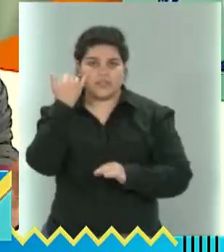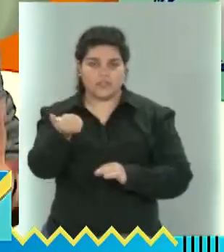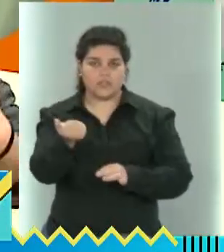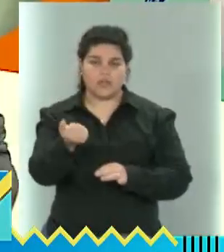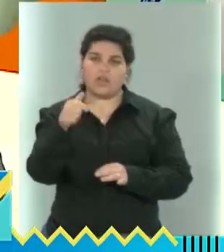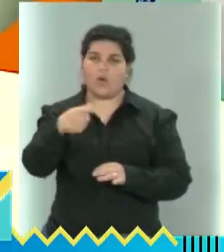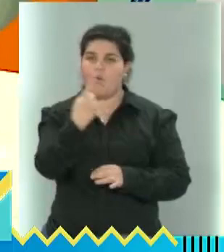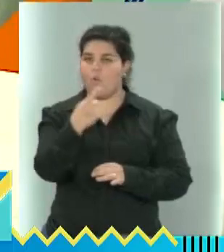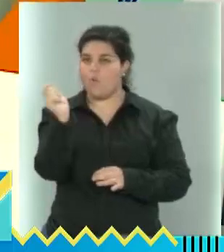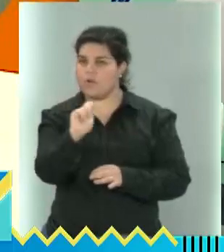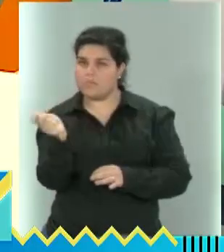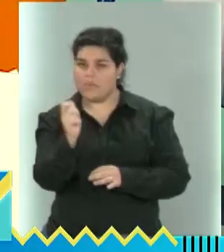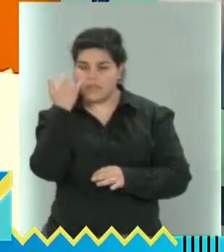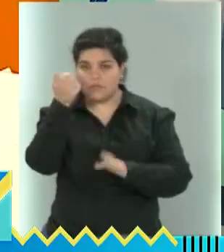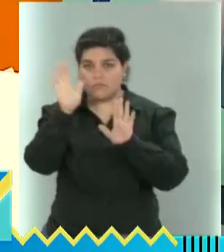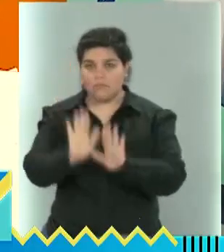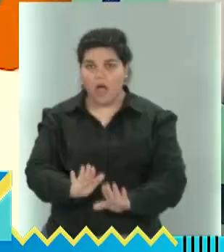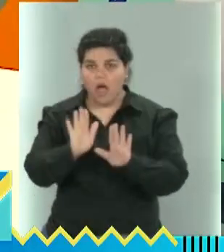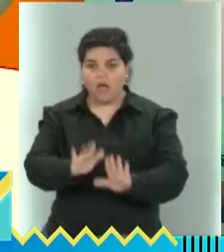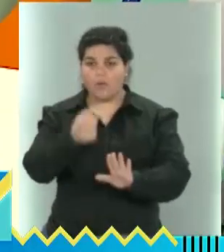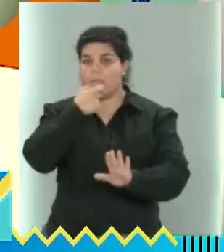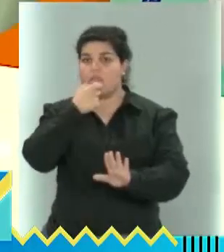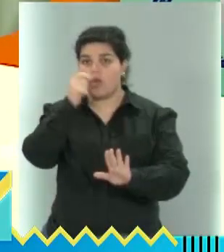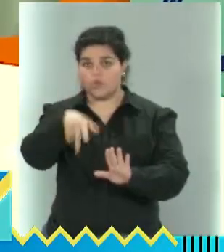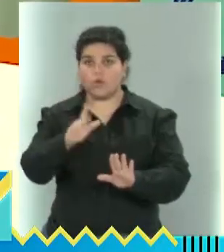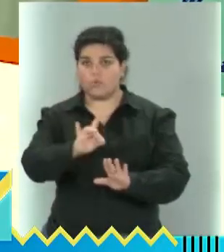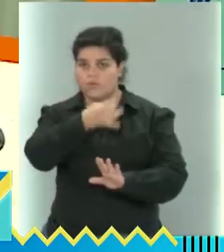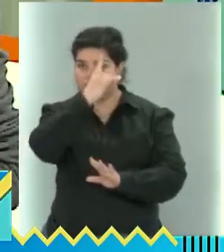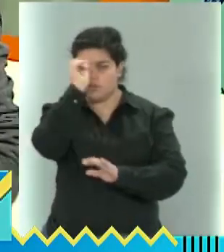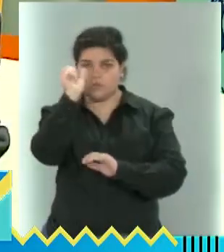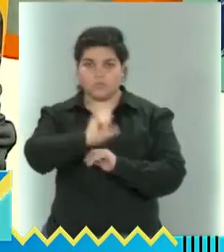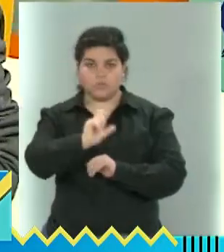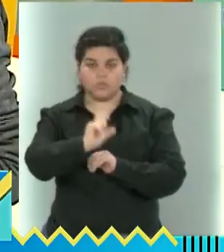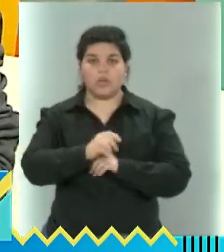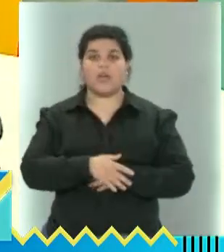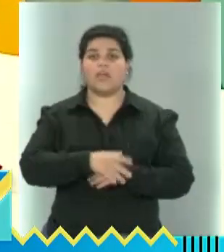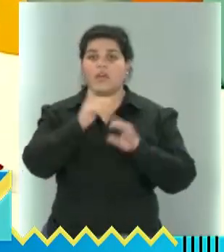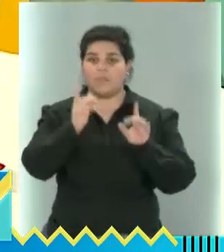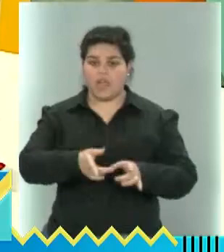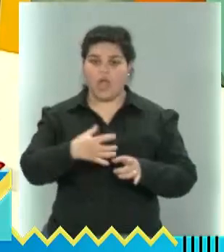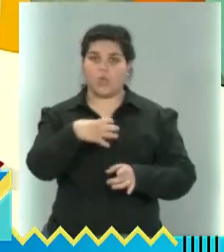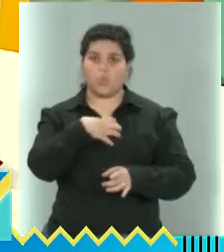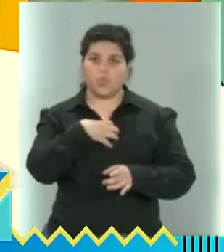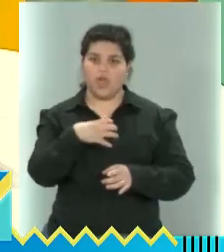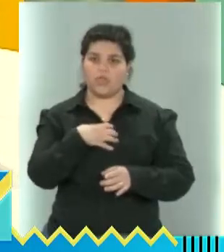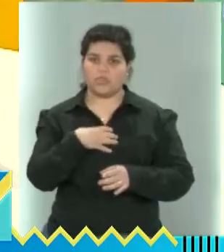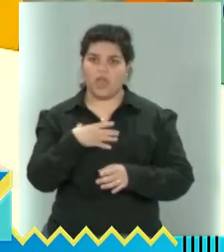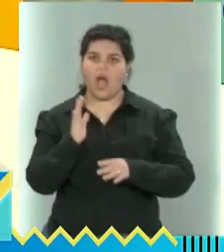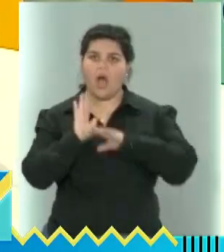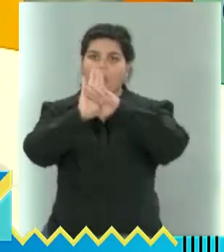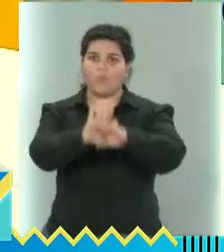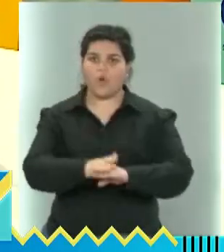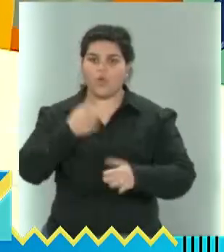un mes, por ejemplo, aquí en nuestra provincia, ¿sí? En la Universidad Nacional de Cuyo. Los estudiantes también al frente de esta lucha,